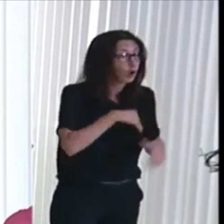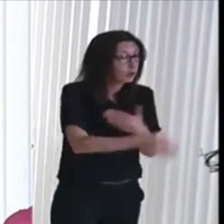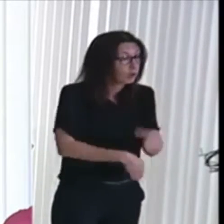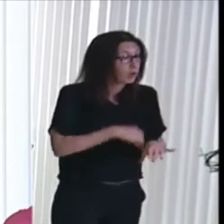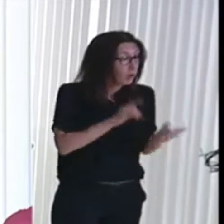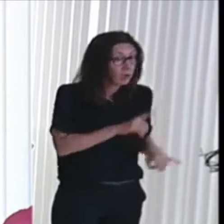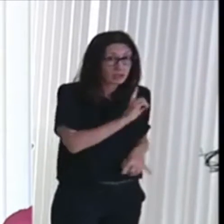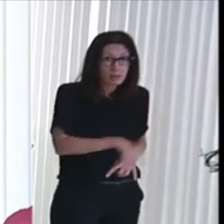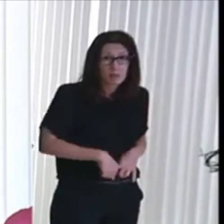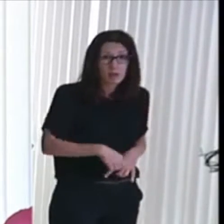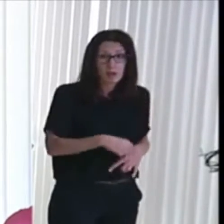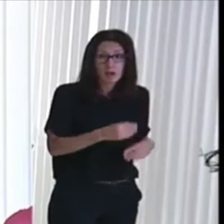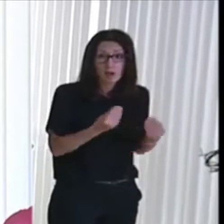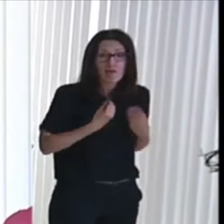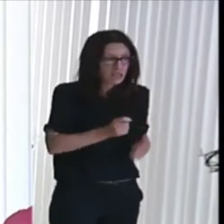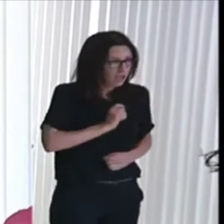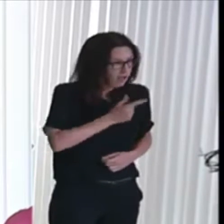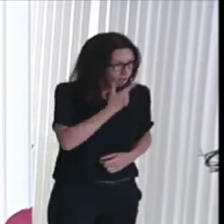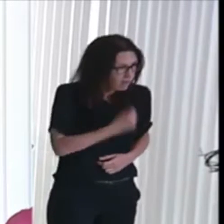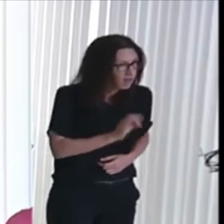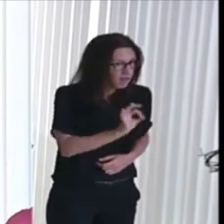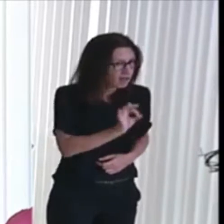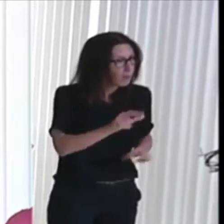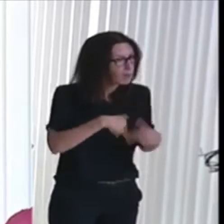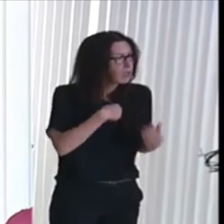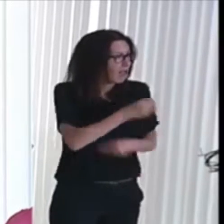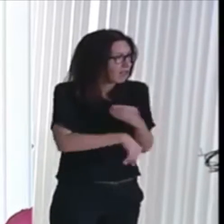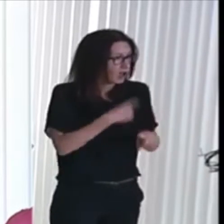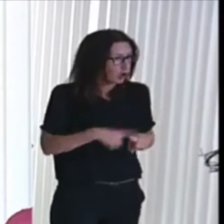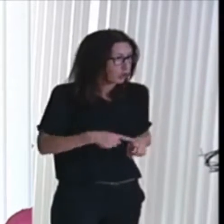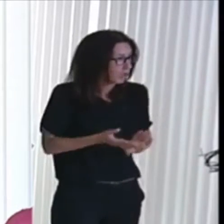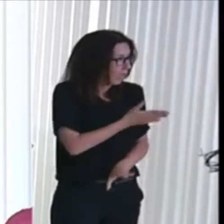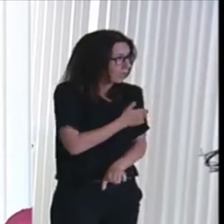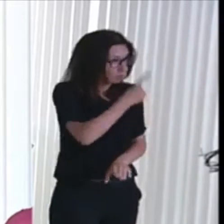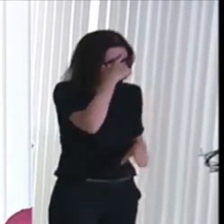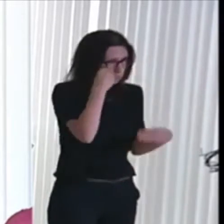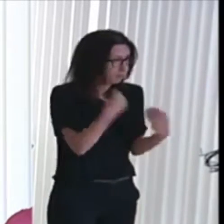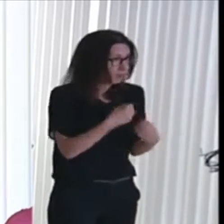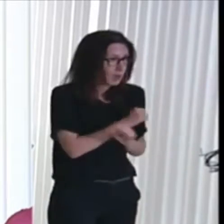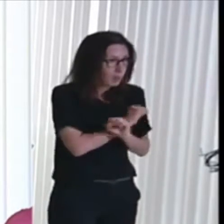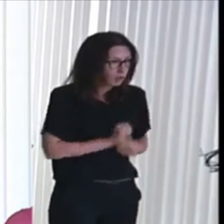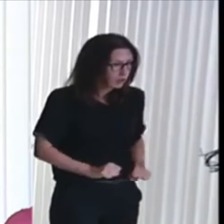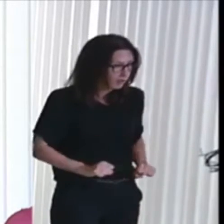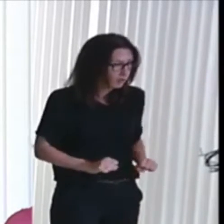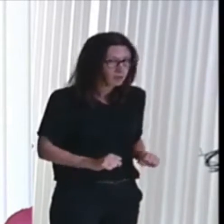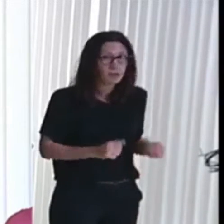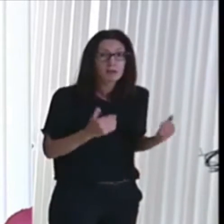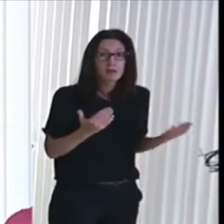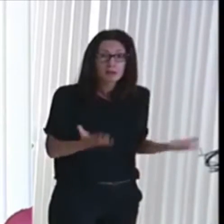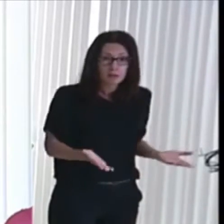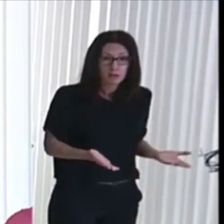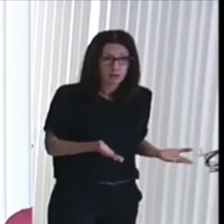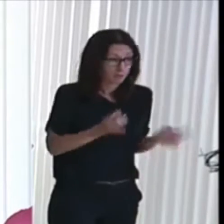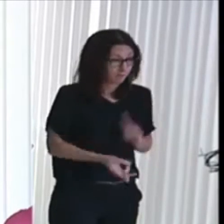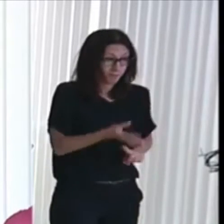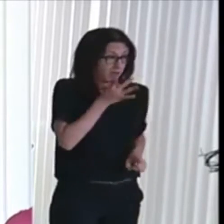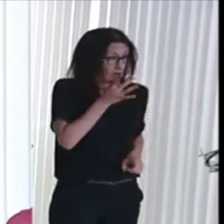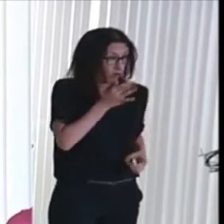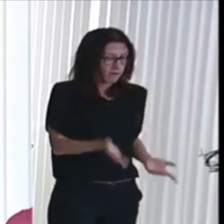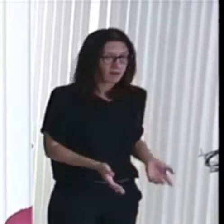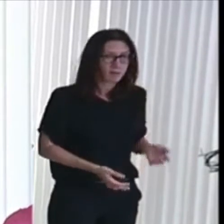que nos ayuda a la vida, nos la hace fácil, hace posible cosas que antes eran, no estaban todavía creadas,